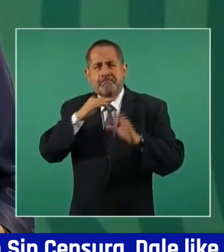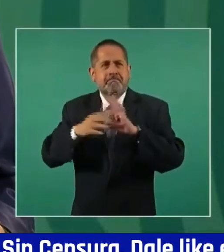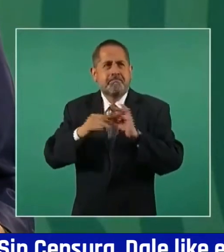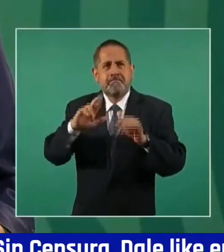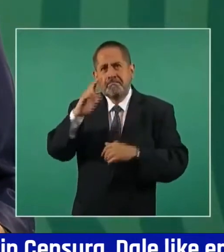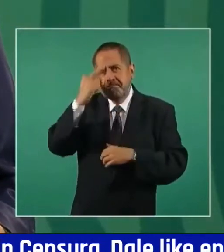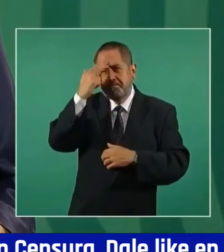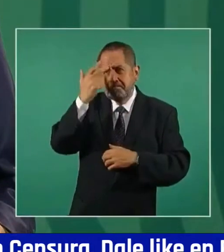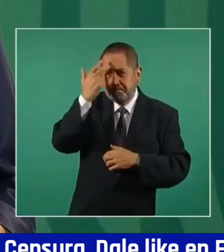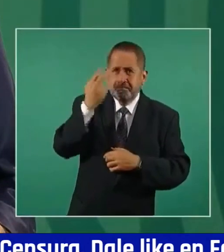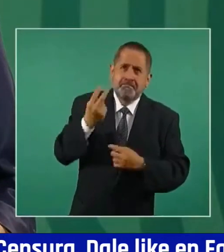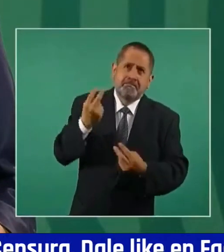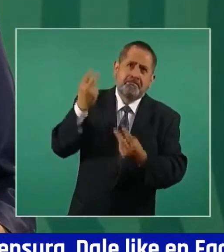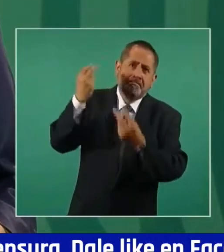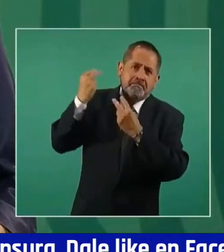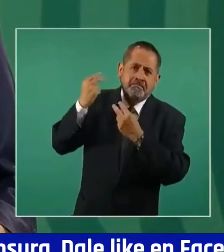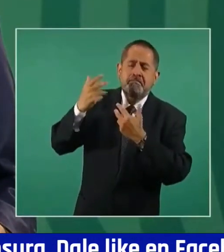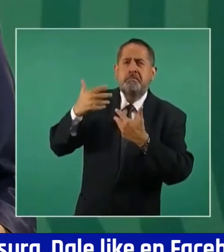estamos